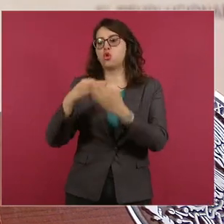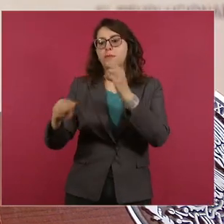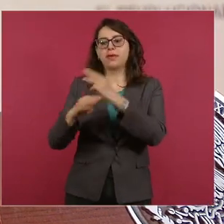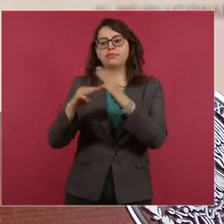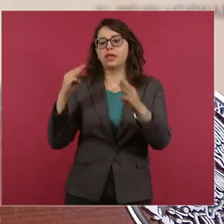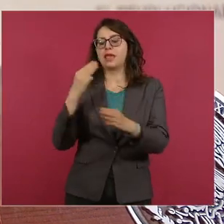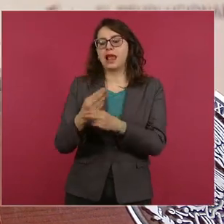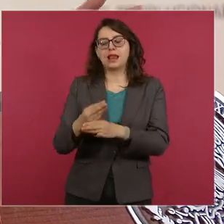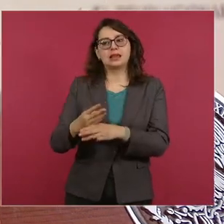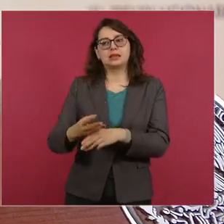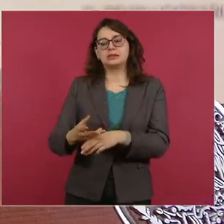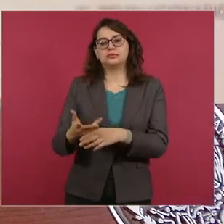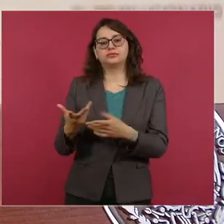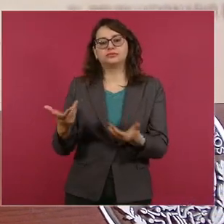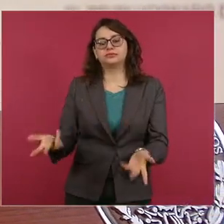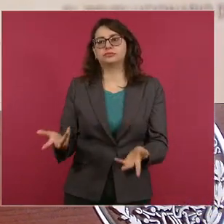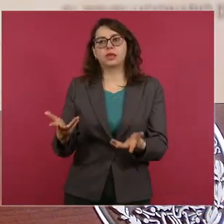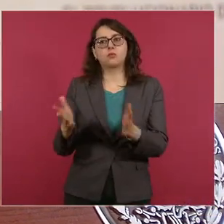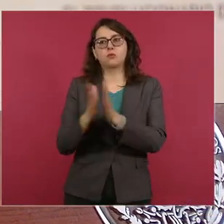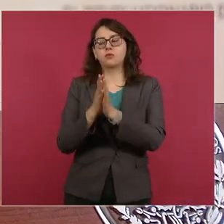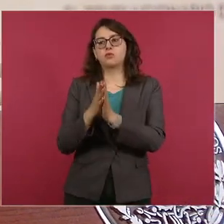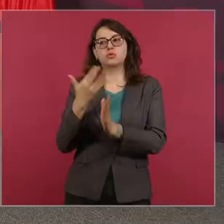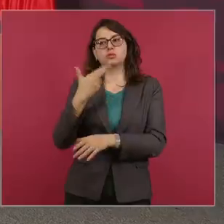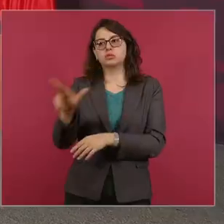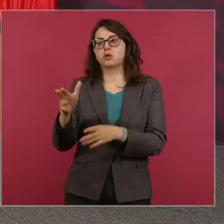o sea prácticamente los cerró